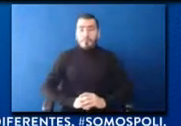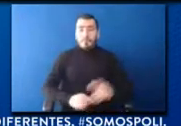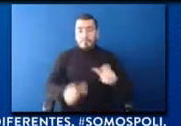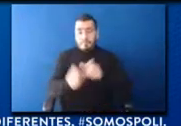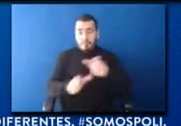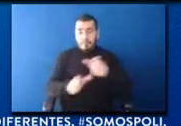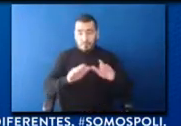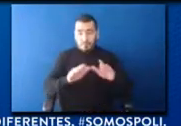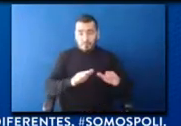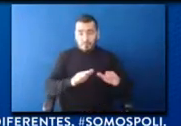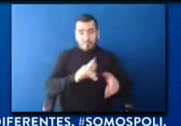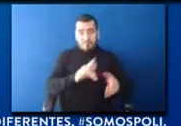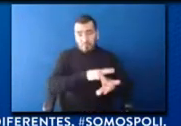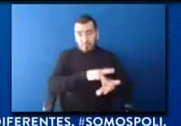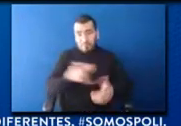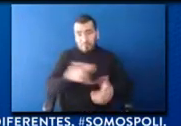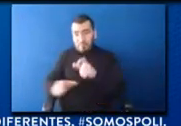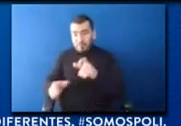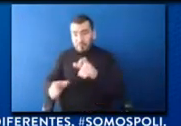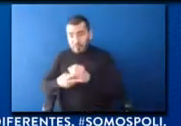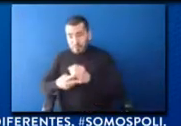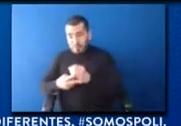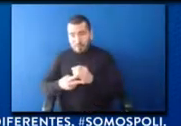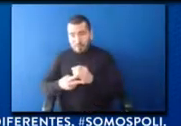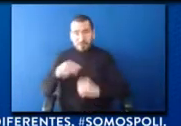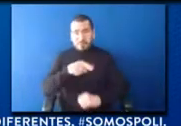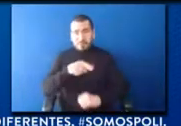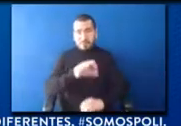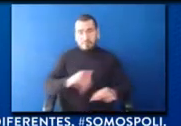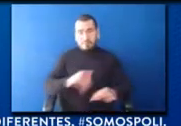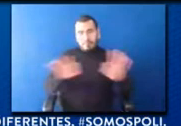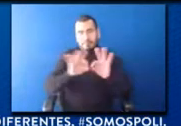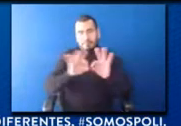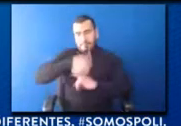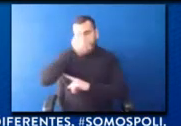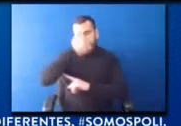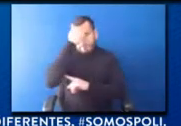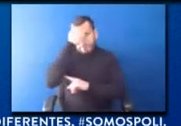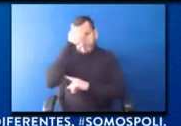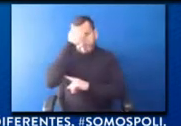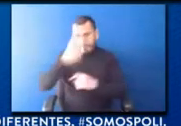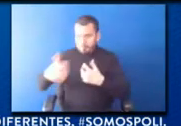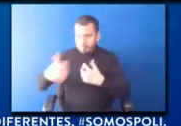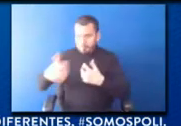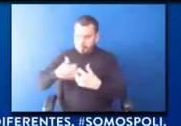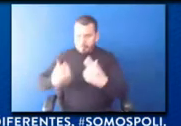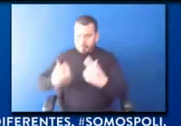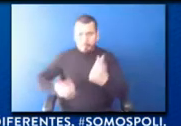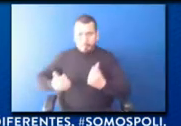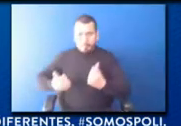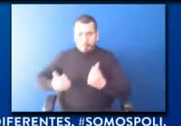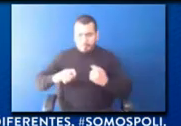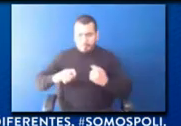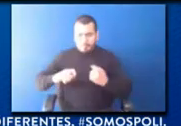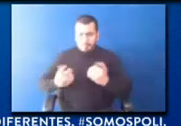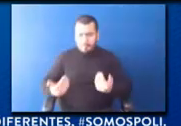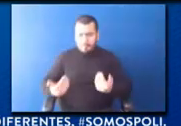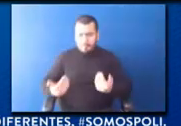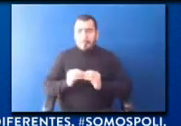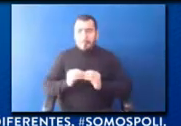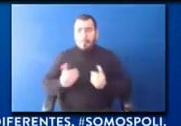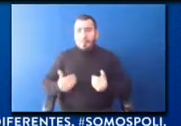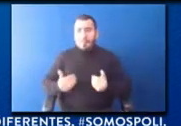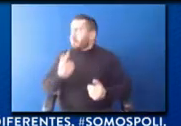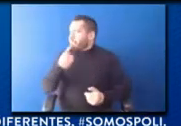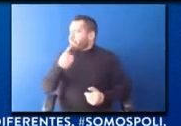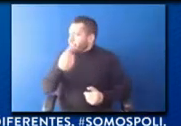discusión. Eso suena muy bonito, pero en el sistema financiero, ¿en qué se traduce? Esa combinación de poner a las personas en la mitad y de poner esas